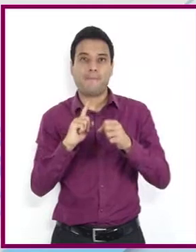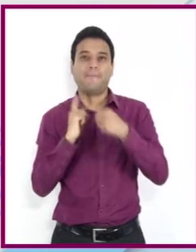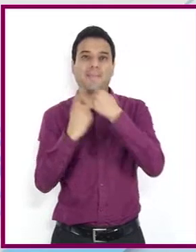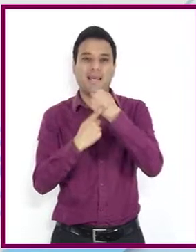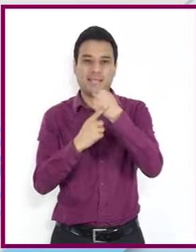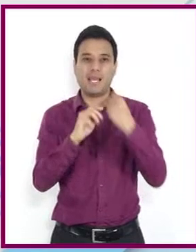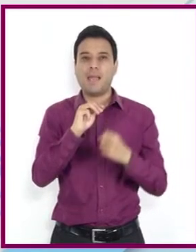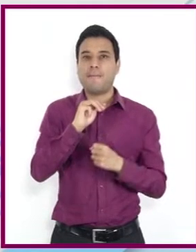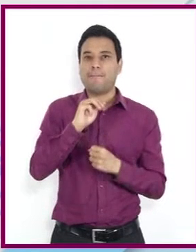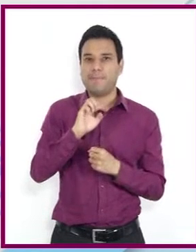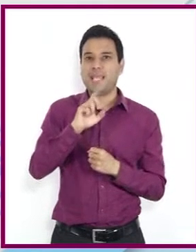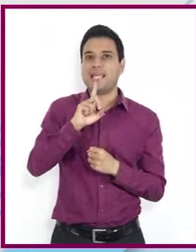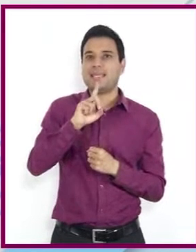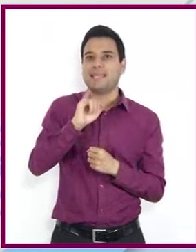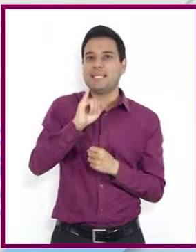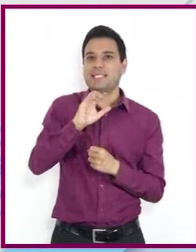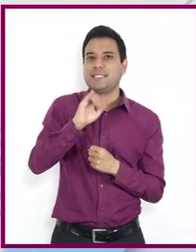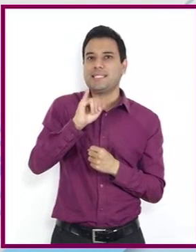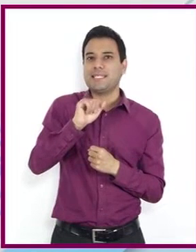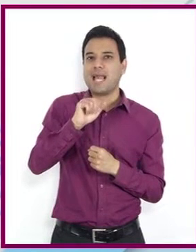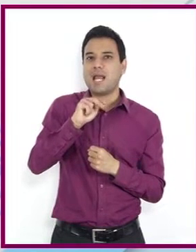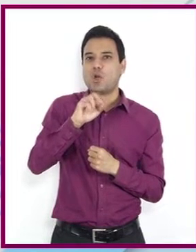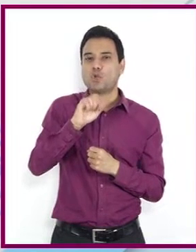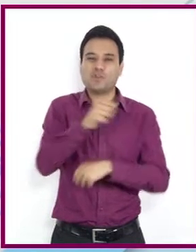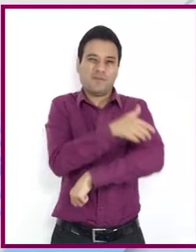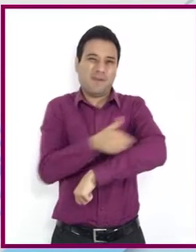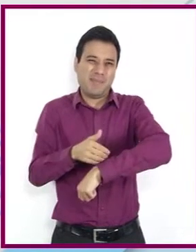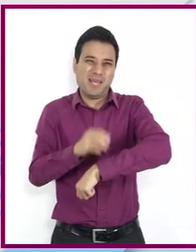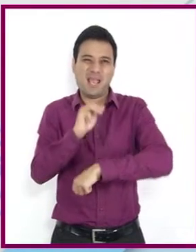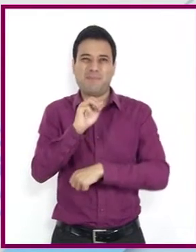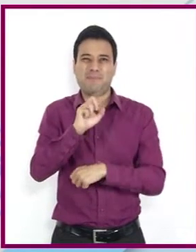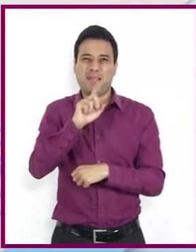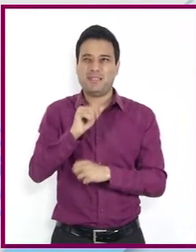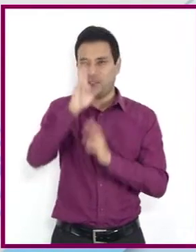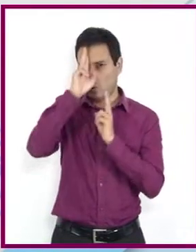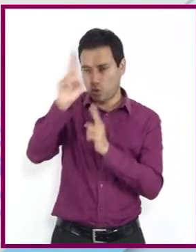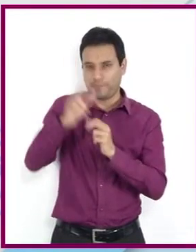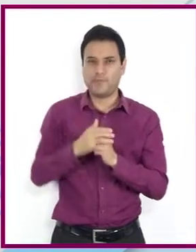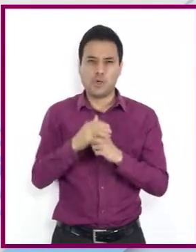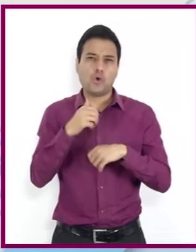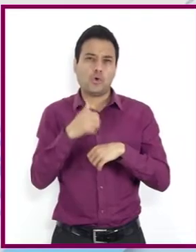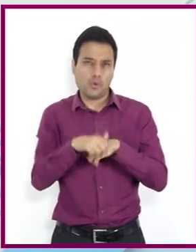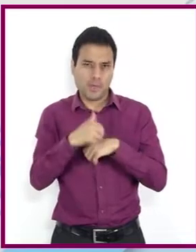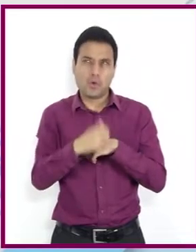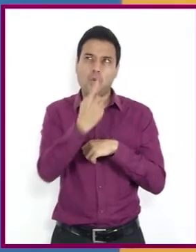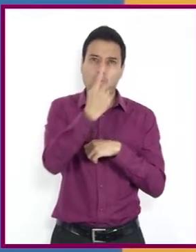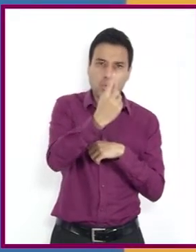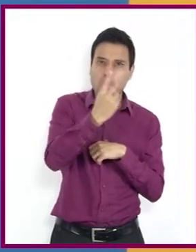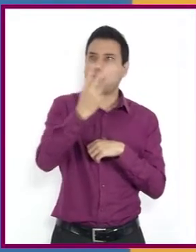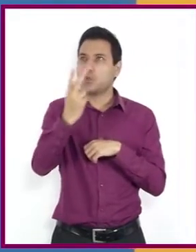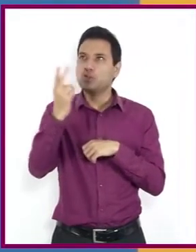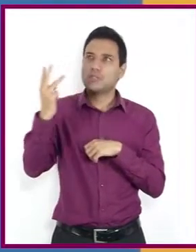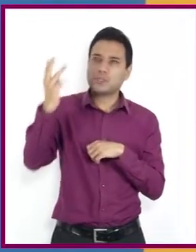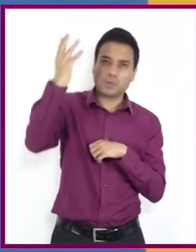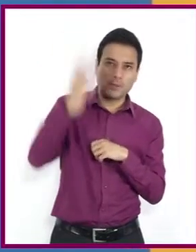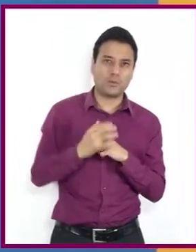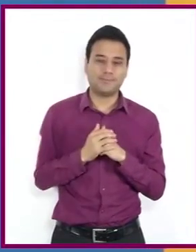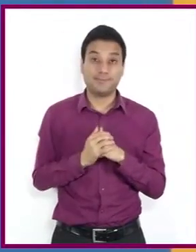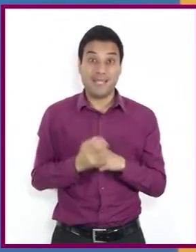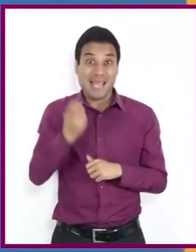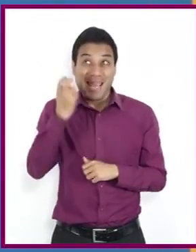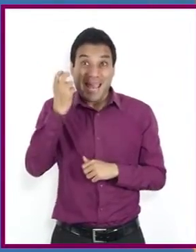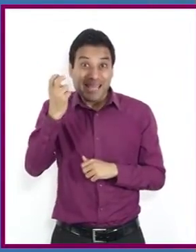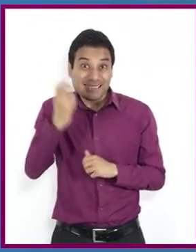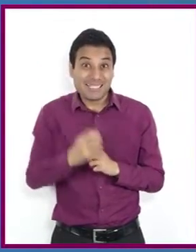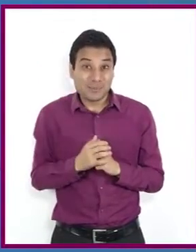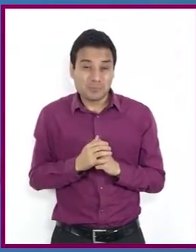la familia Medici, y se refirió a ellas con los números 1, 2, 3 y 4. Ese sistema se